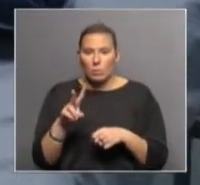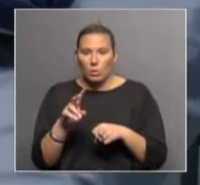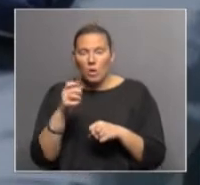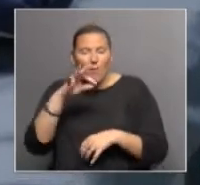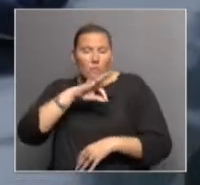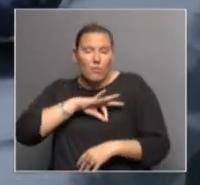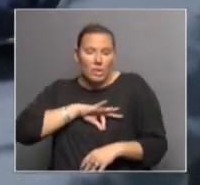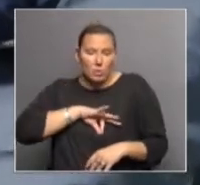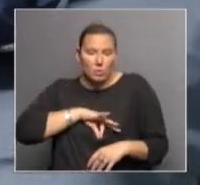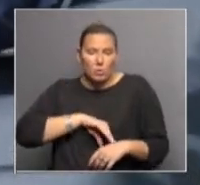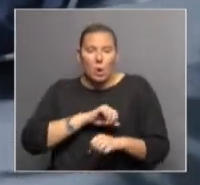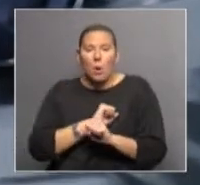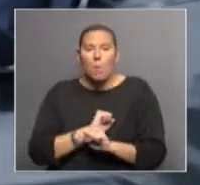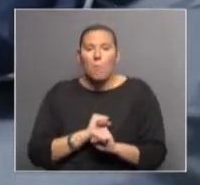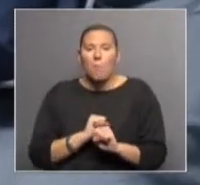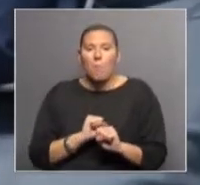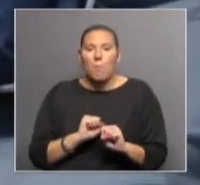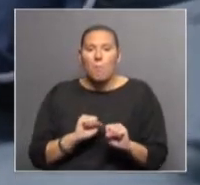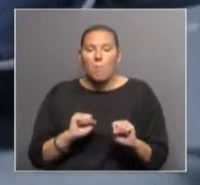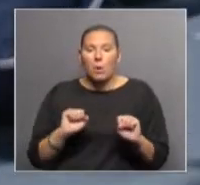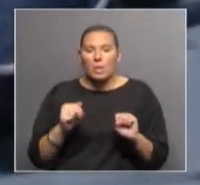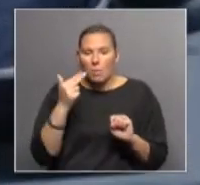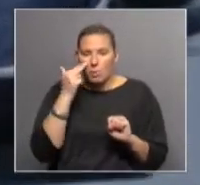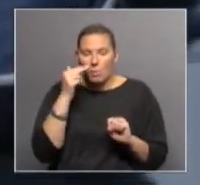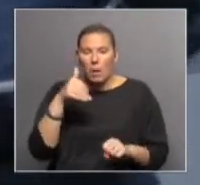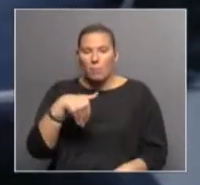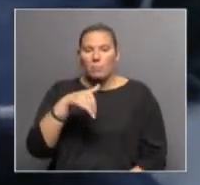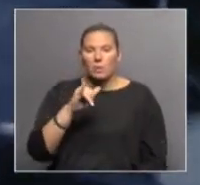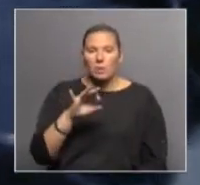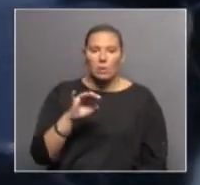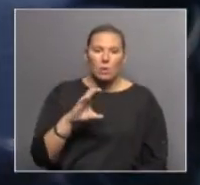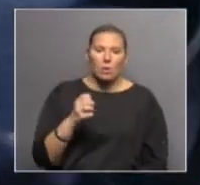virus que pueden causar miocarditis.